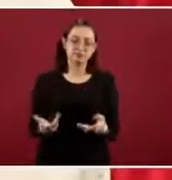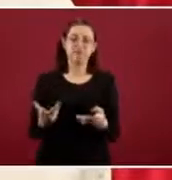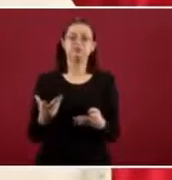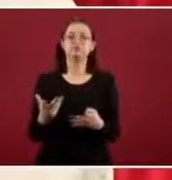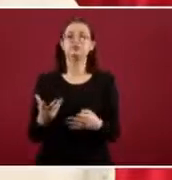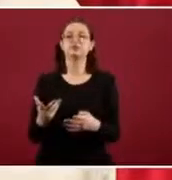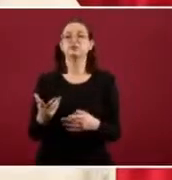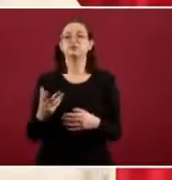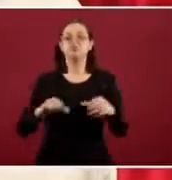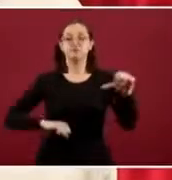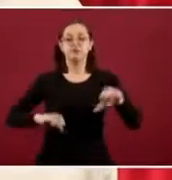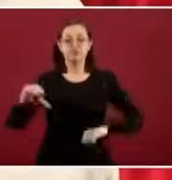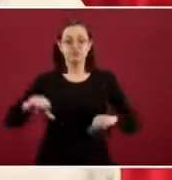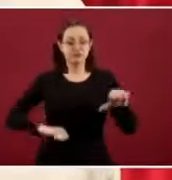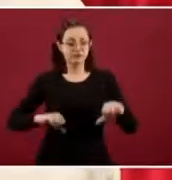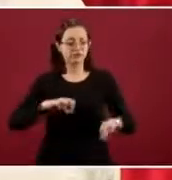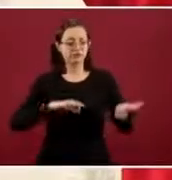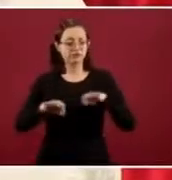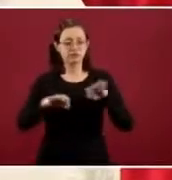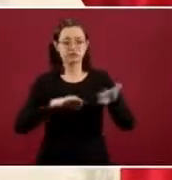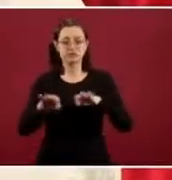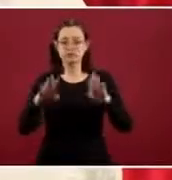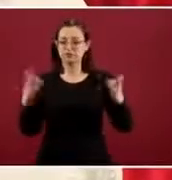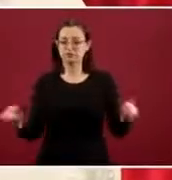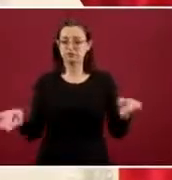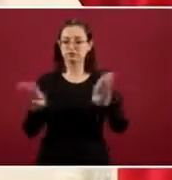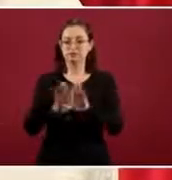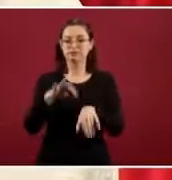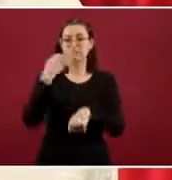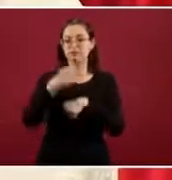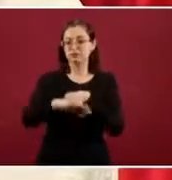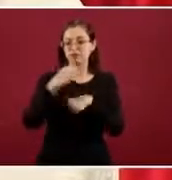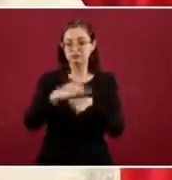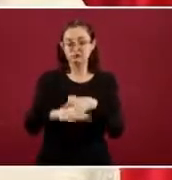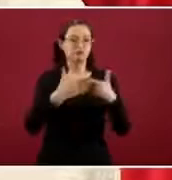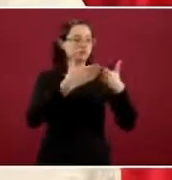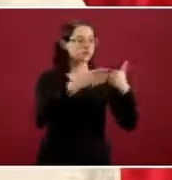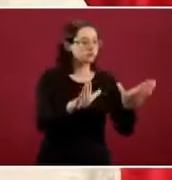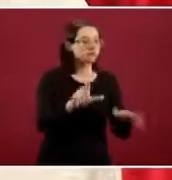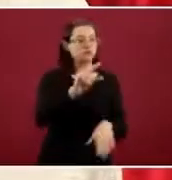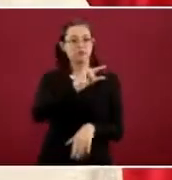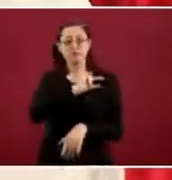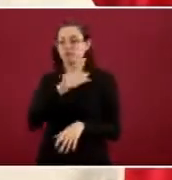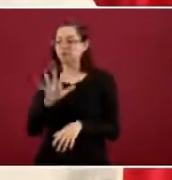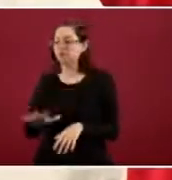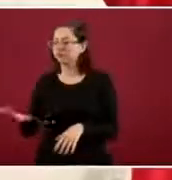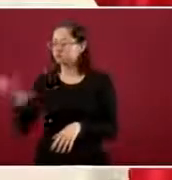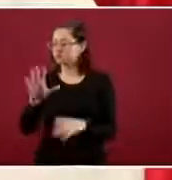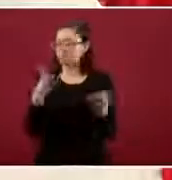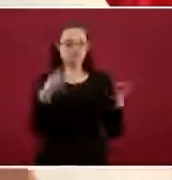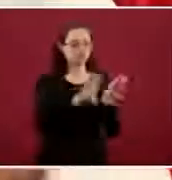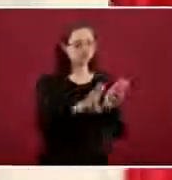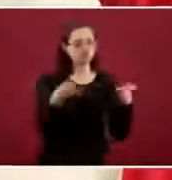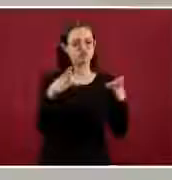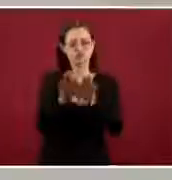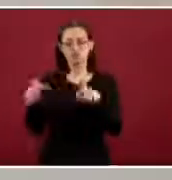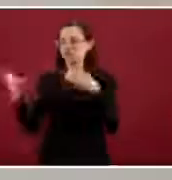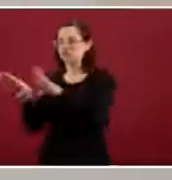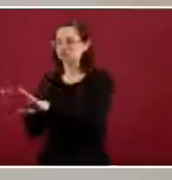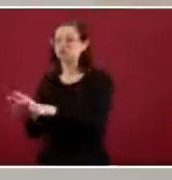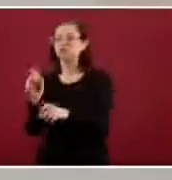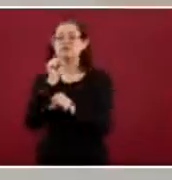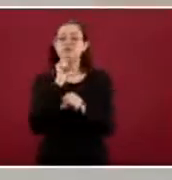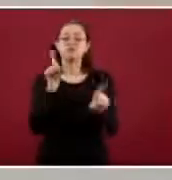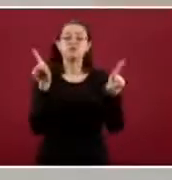suspensión temporal de las actividades laborales en todos los sectores, el público, el privado, el social. Tenemos la restricción de no